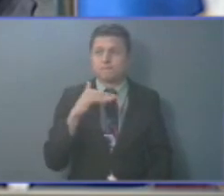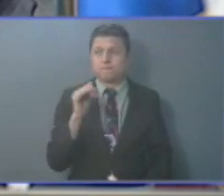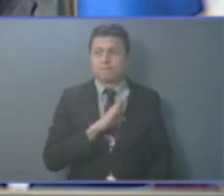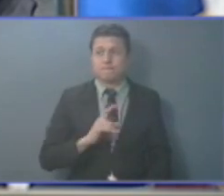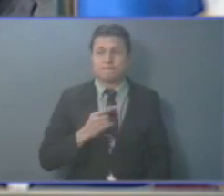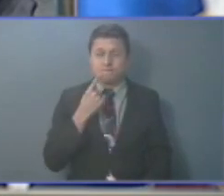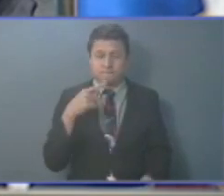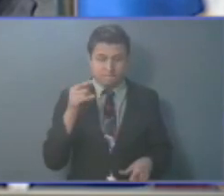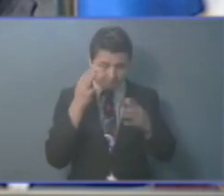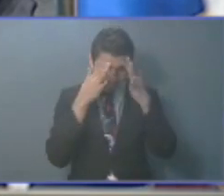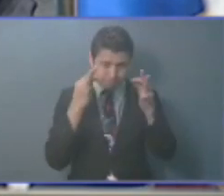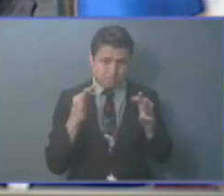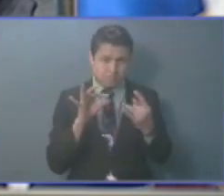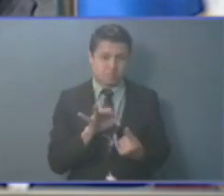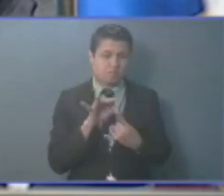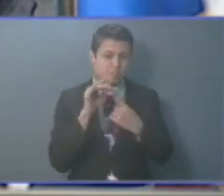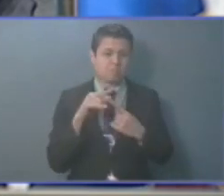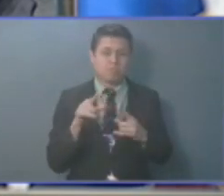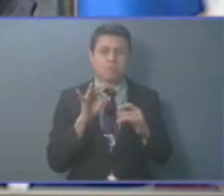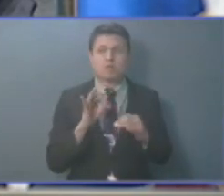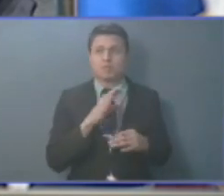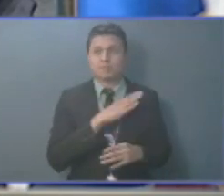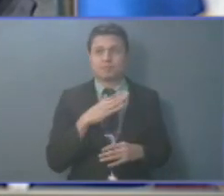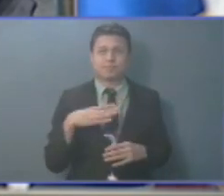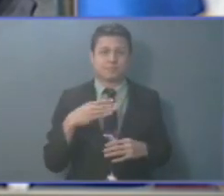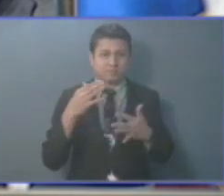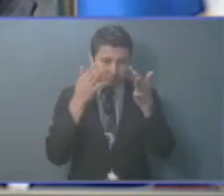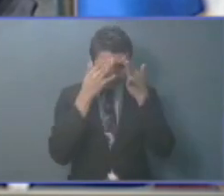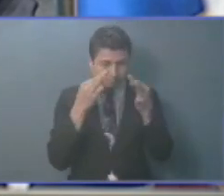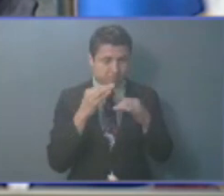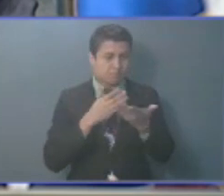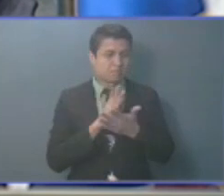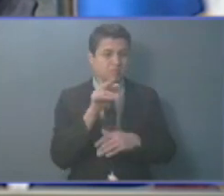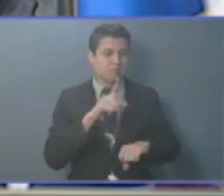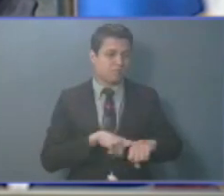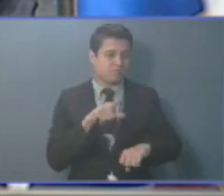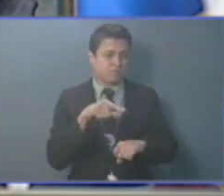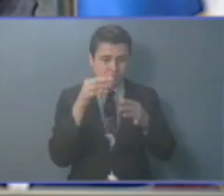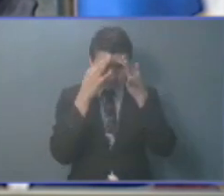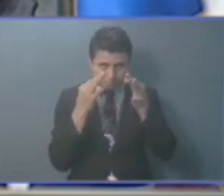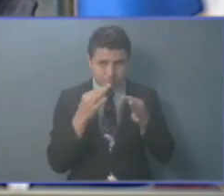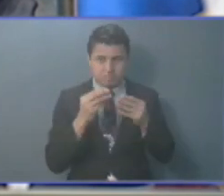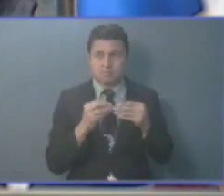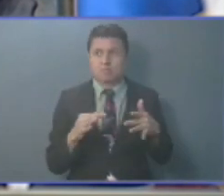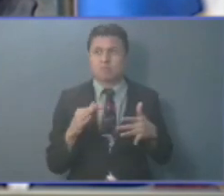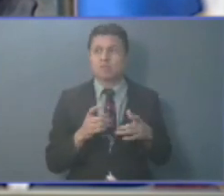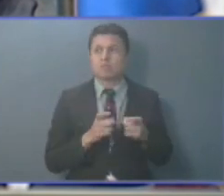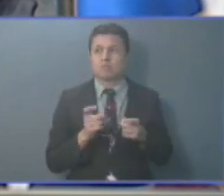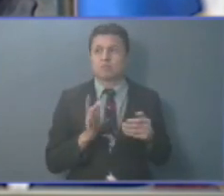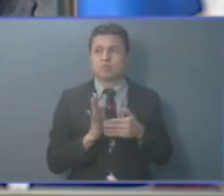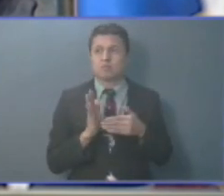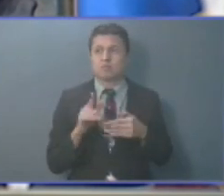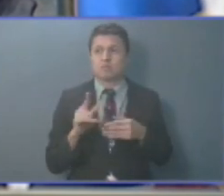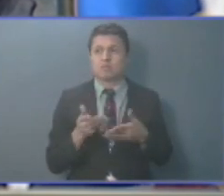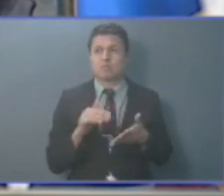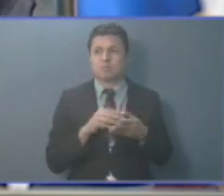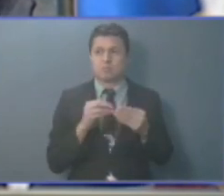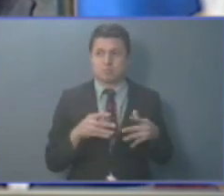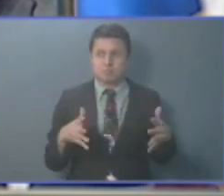y adoptará las medidas extraordinarias que éste aconseje y por el tiempo que la misma señale, para prevenir el peligro, combatir el daño y evitar su